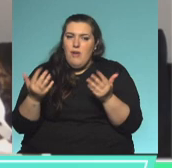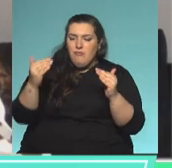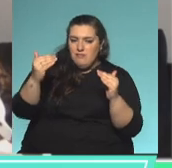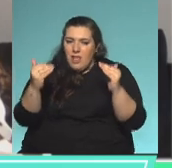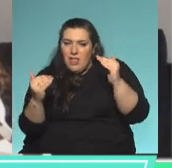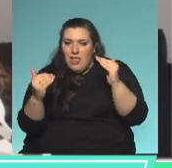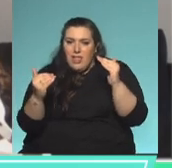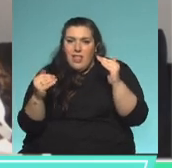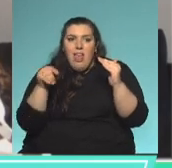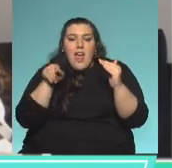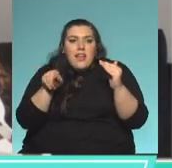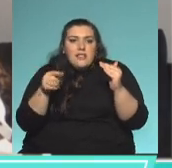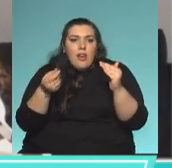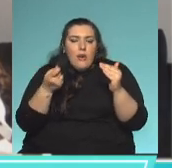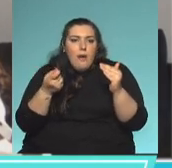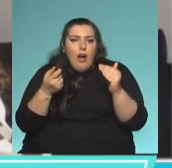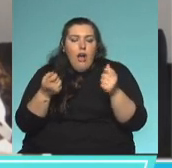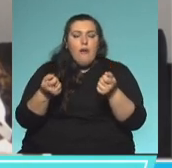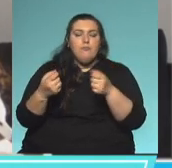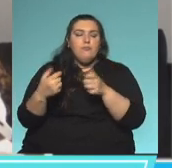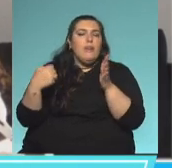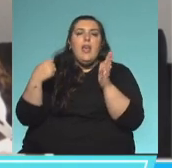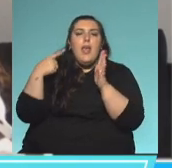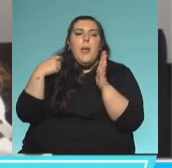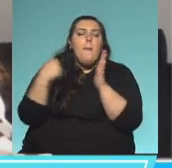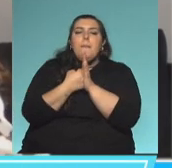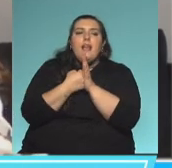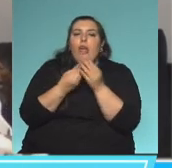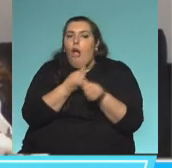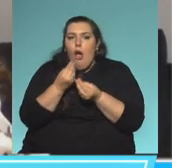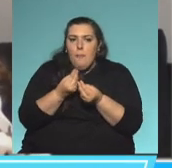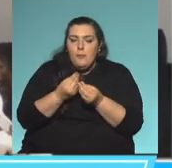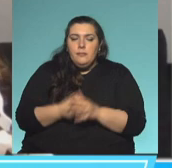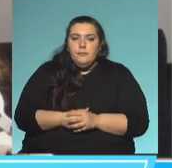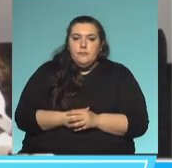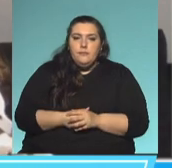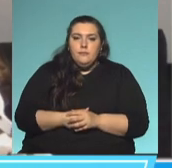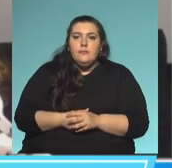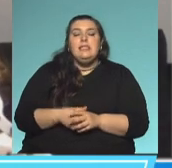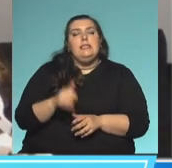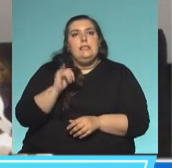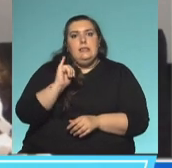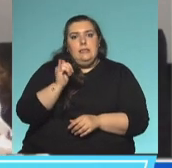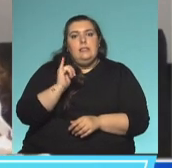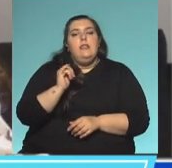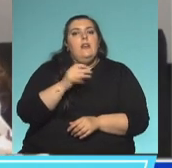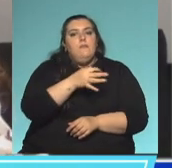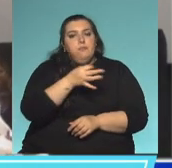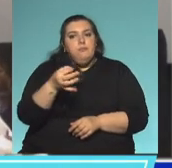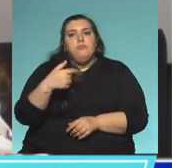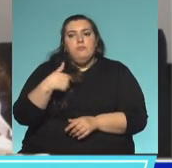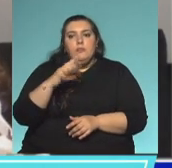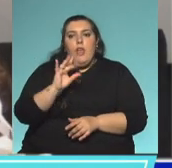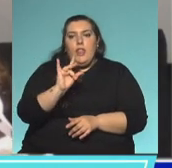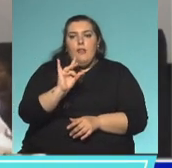ese choque entre tu técnica y el físico de las rivales? Sí, la verdad fue algo muy difícil por el hecho de